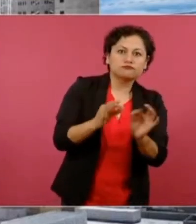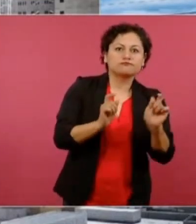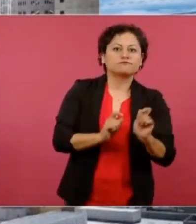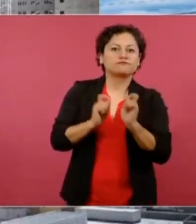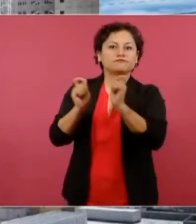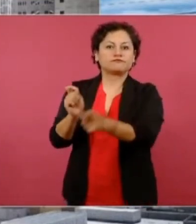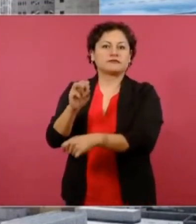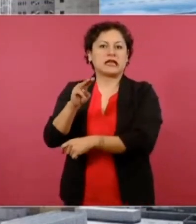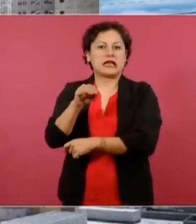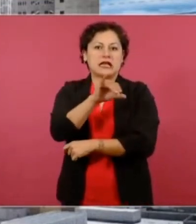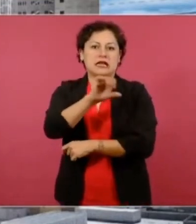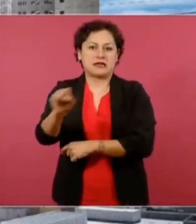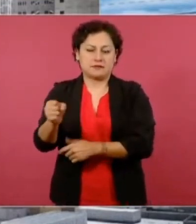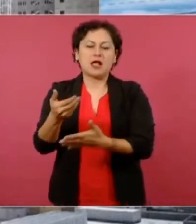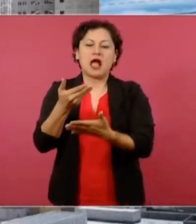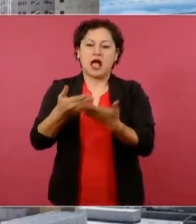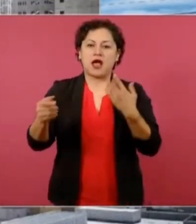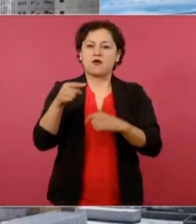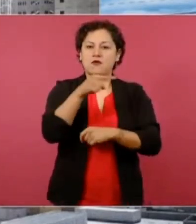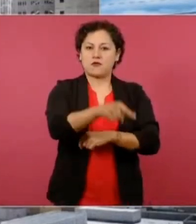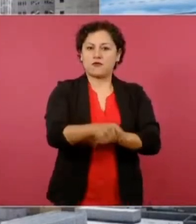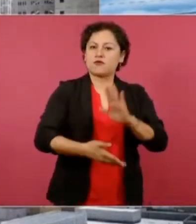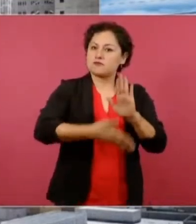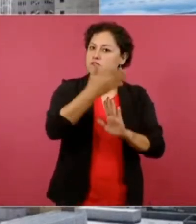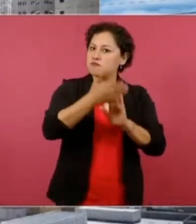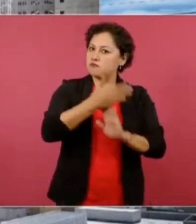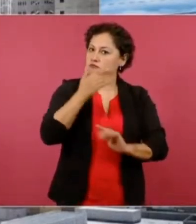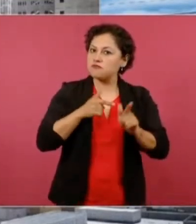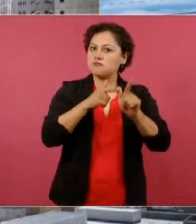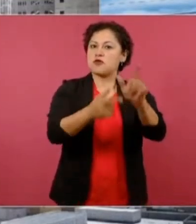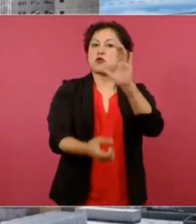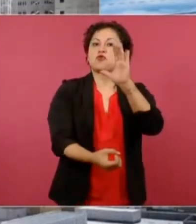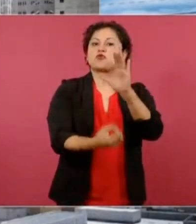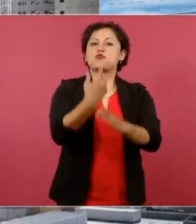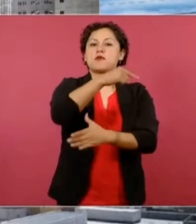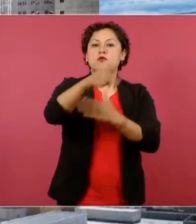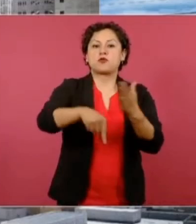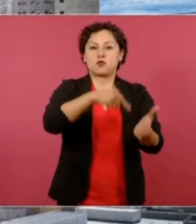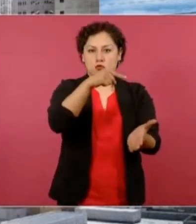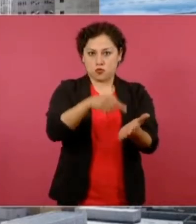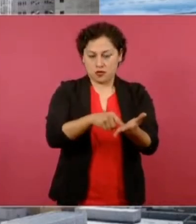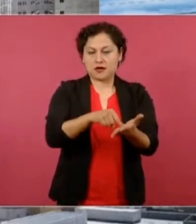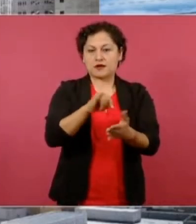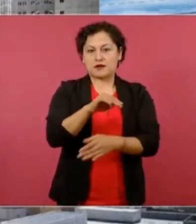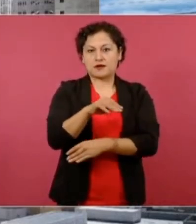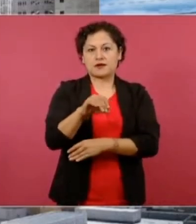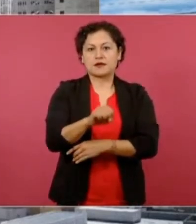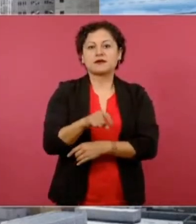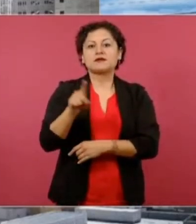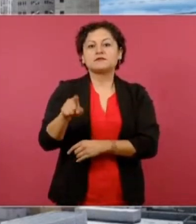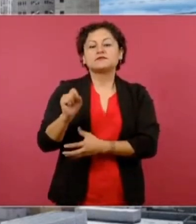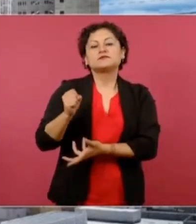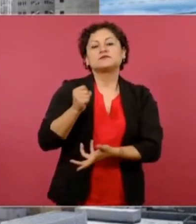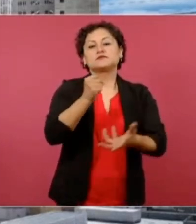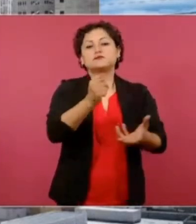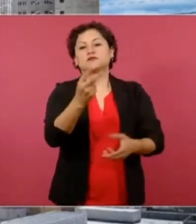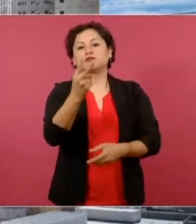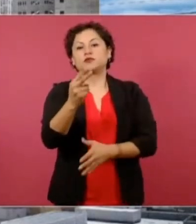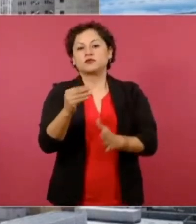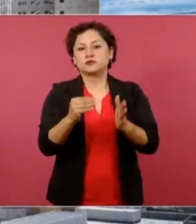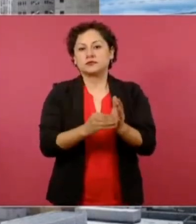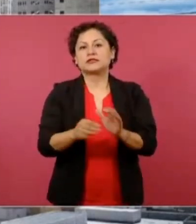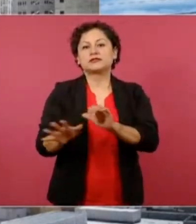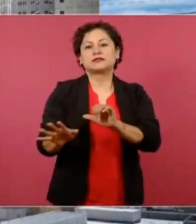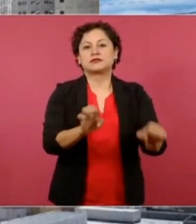estamos construyendo el nuevo Hospital General de Zona del IMSS en Ciudad Juárez con una inversión de 2.643 millones de